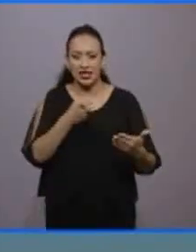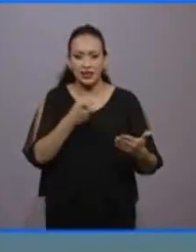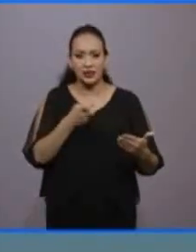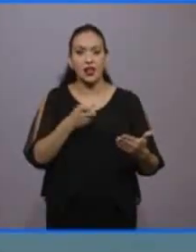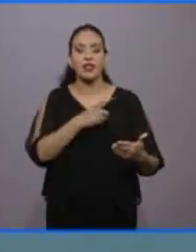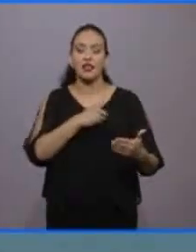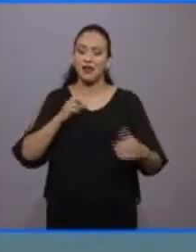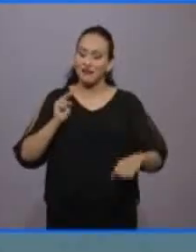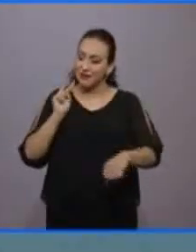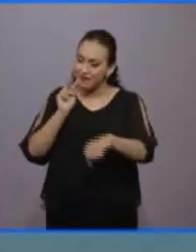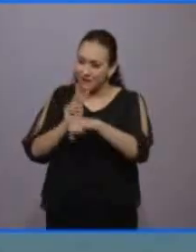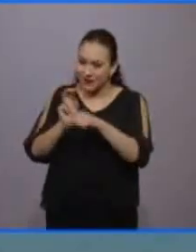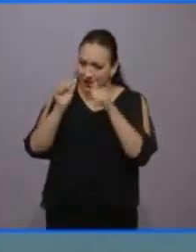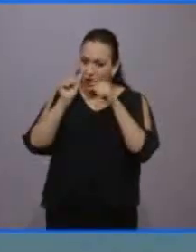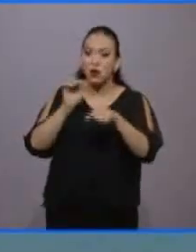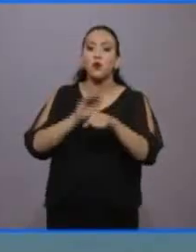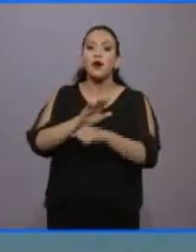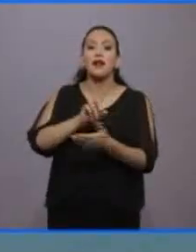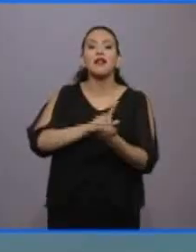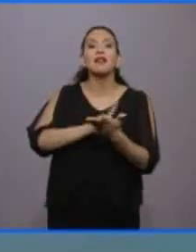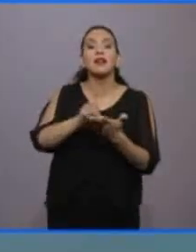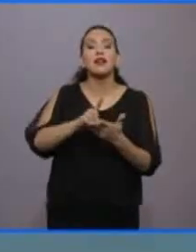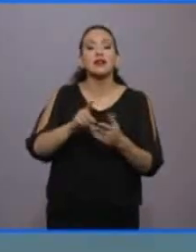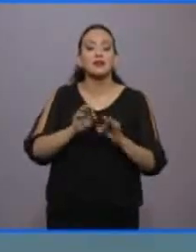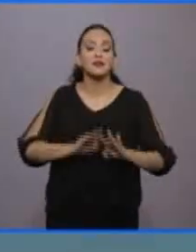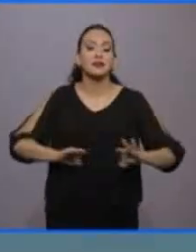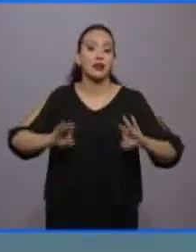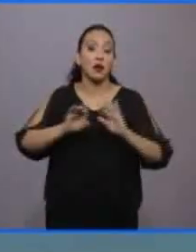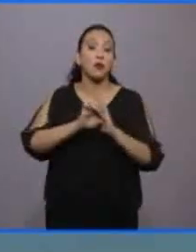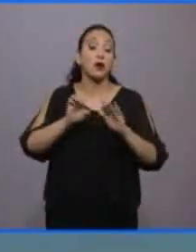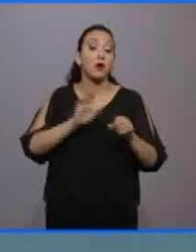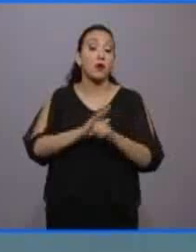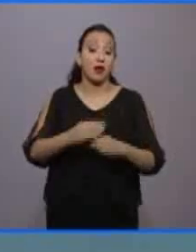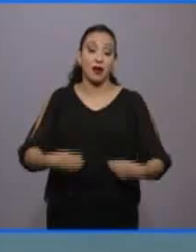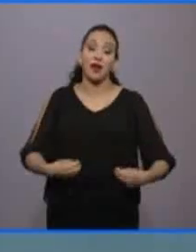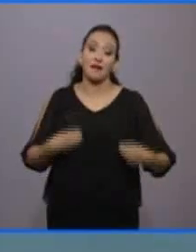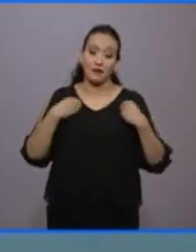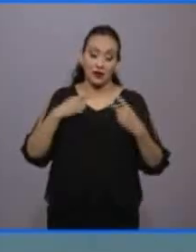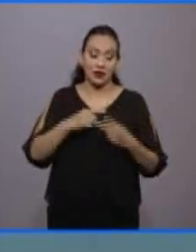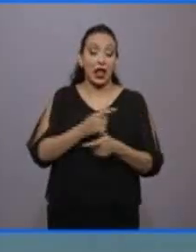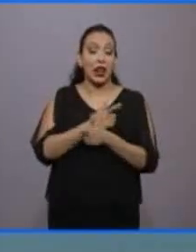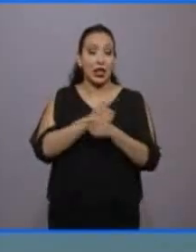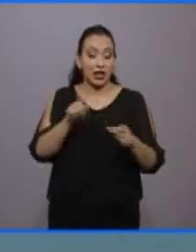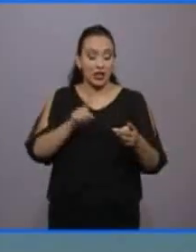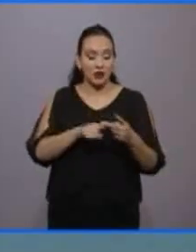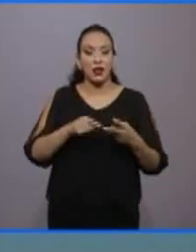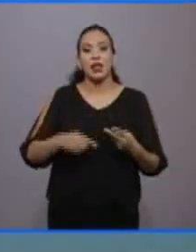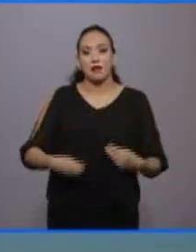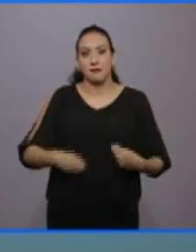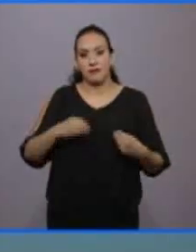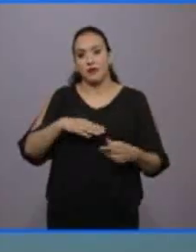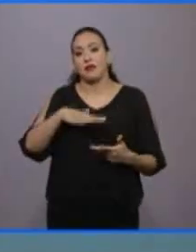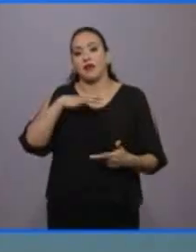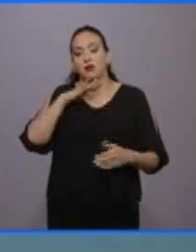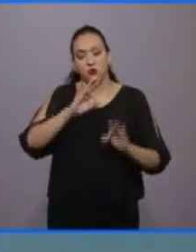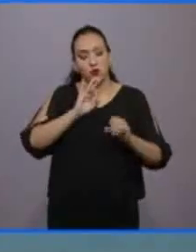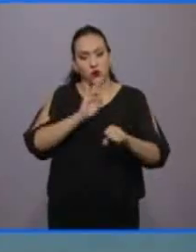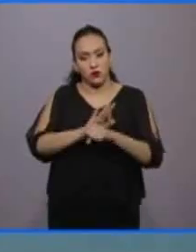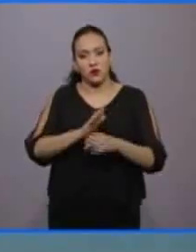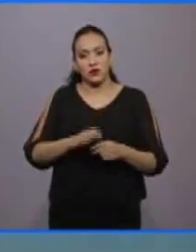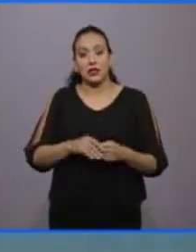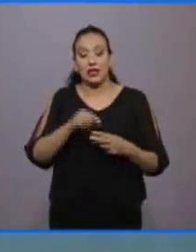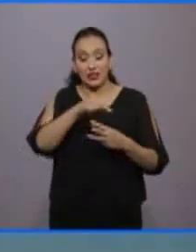tutelar derechos fundamentales de especial relevancia como la vida, la libertad o la integridad personal de ataques que